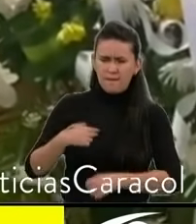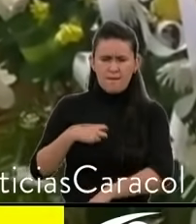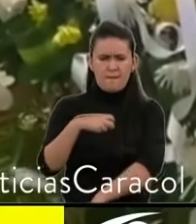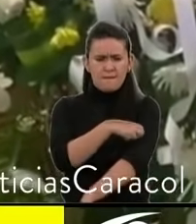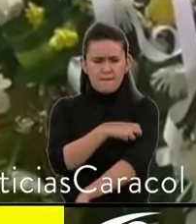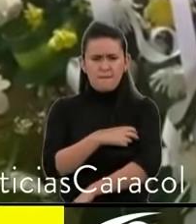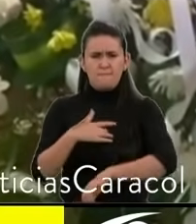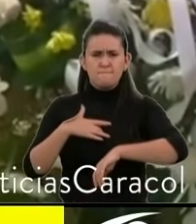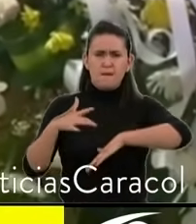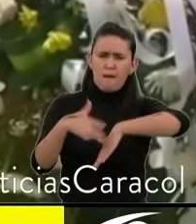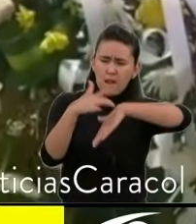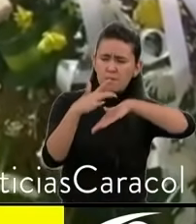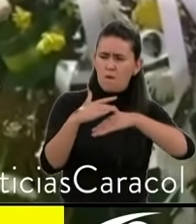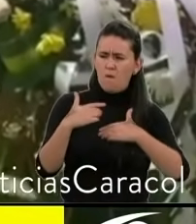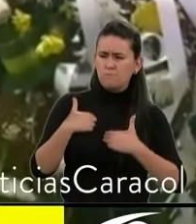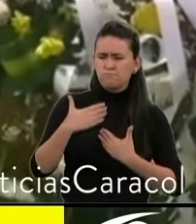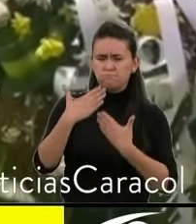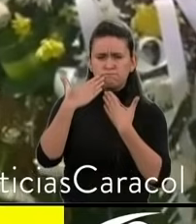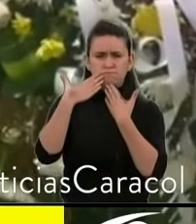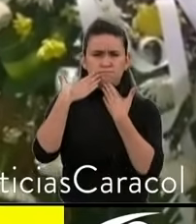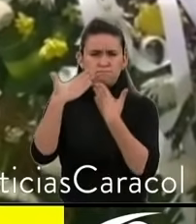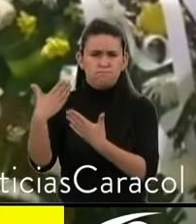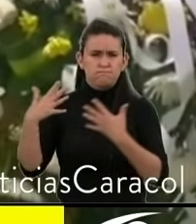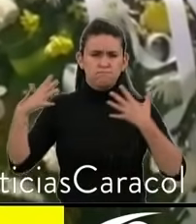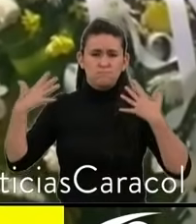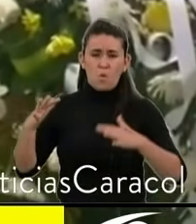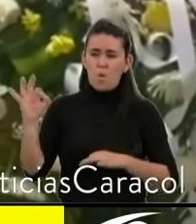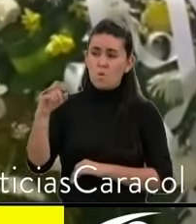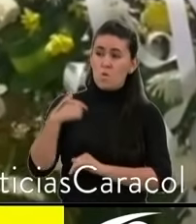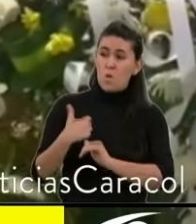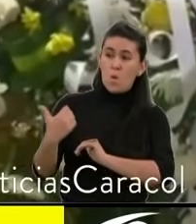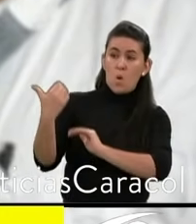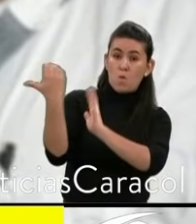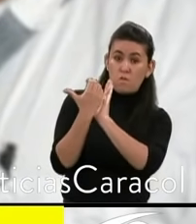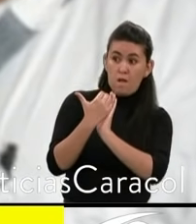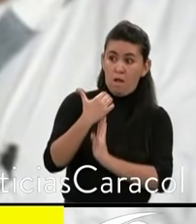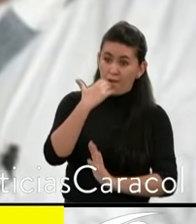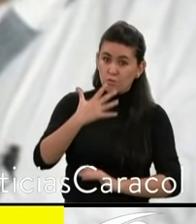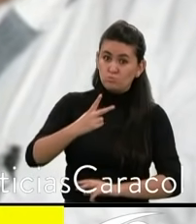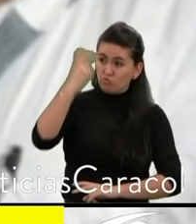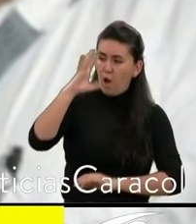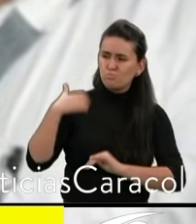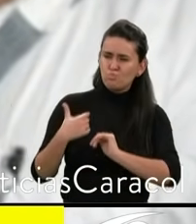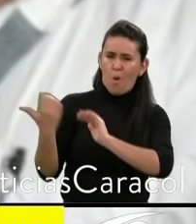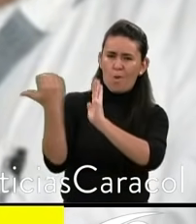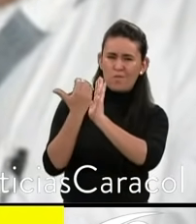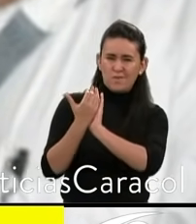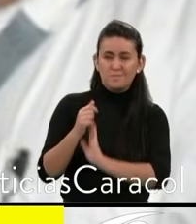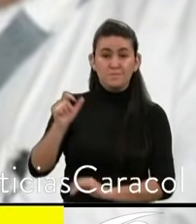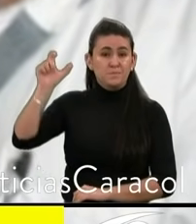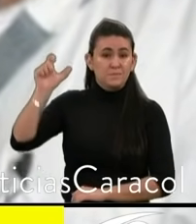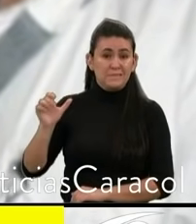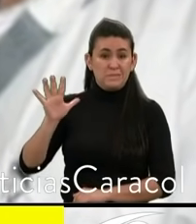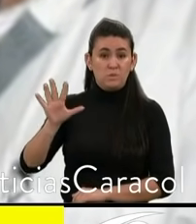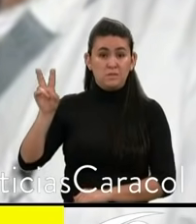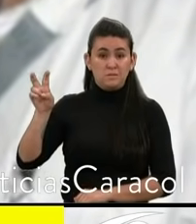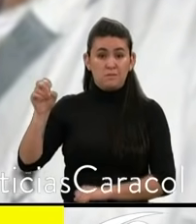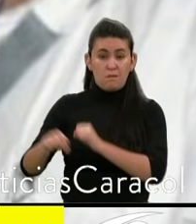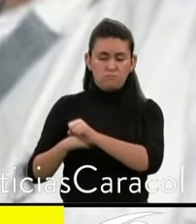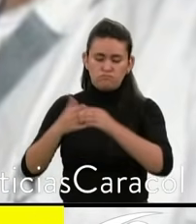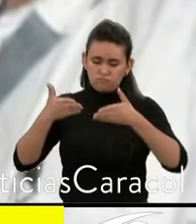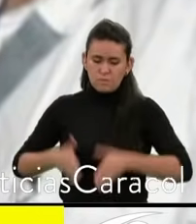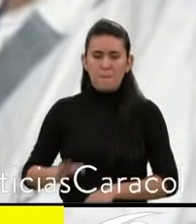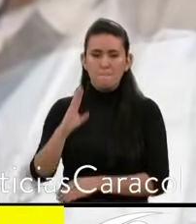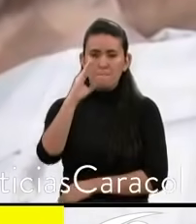ánimos, y también sabía a uno regañarlo sin que uno se enojara. El profesional de 57 años era barranquillero. Llegó